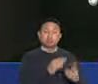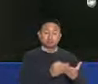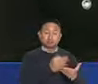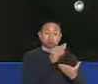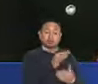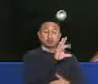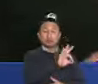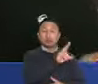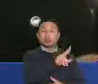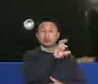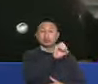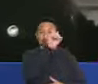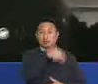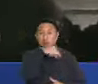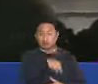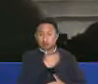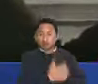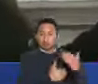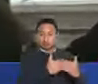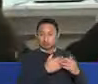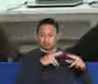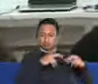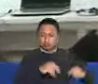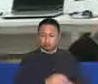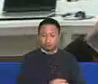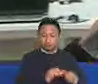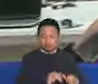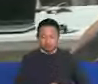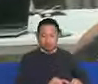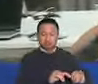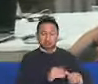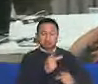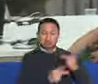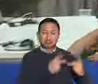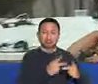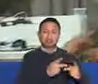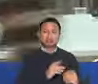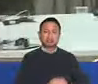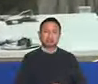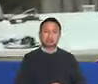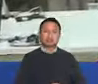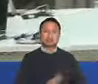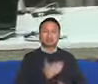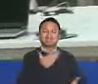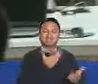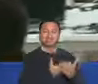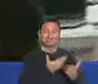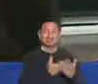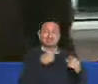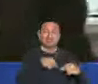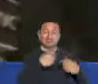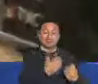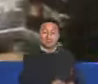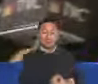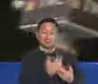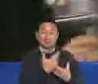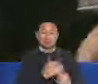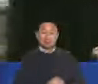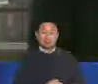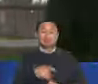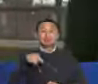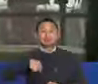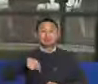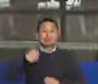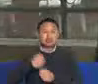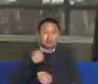un 93% ya procesado. Entonces continuamos, seguimos con el procesamiento de actas. Muchísimas gracias por esta valiosa información. Es el trabajo